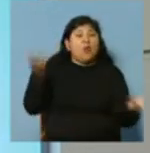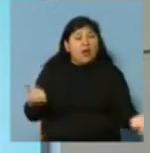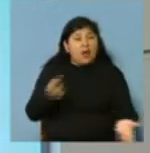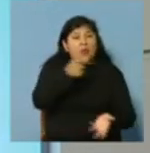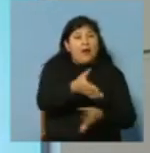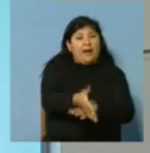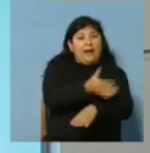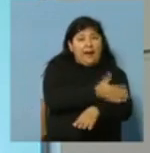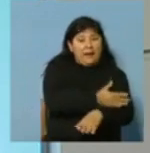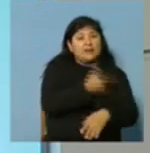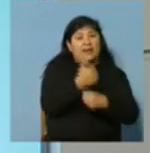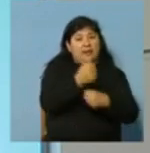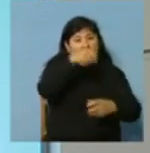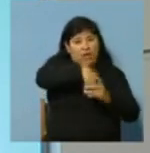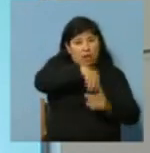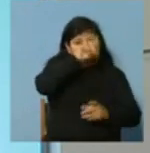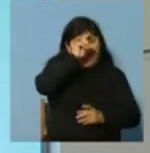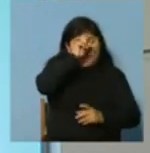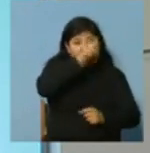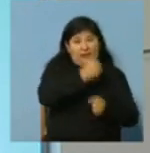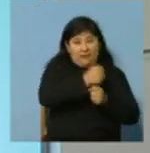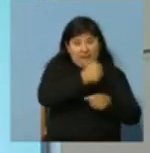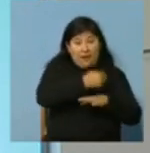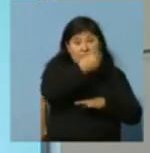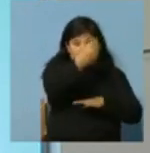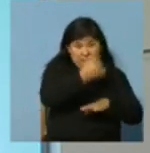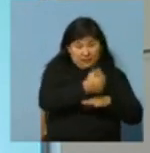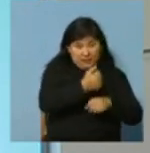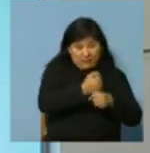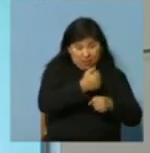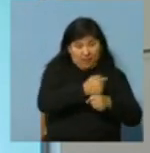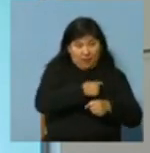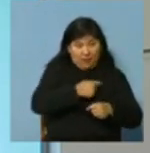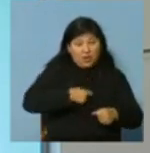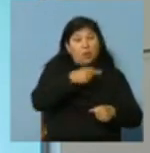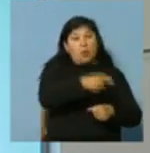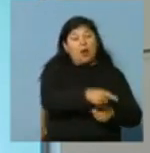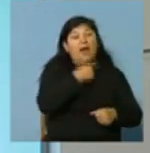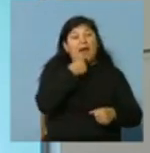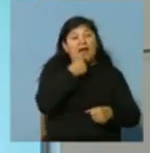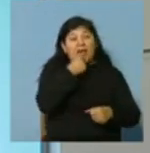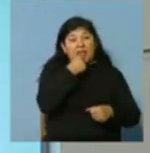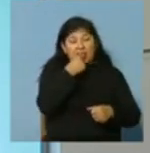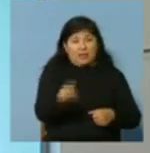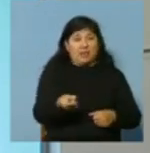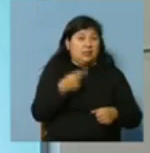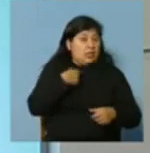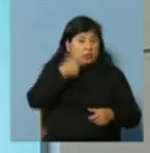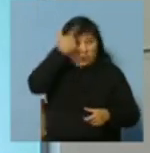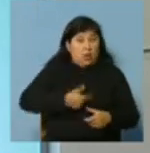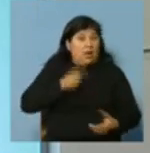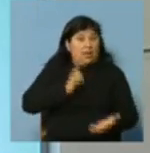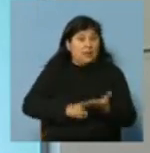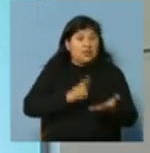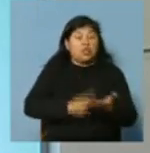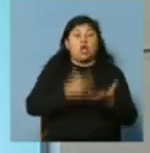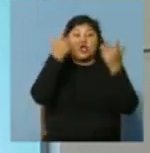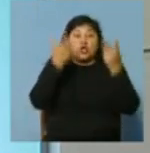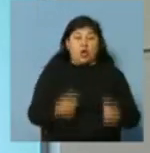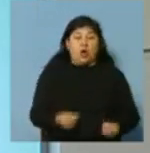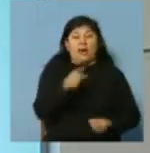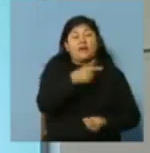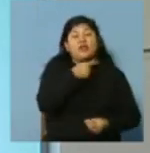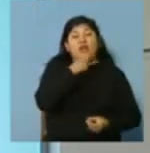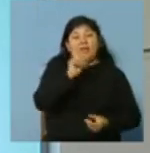de funcionario público por no querer no querer no porque estaba convencido de realizar un